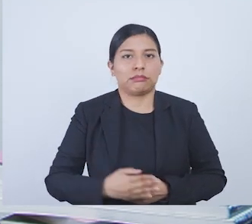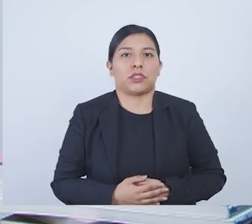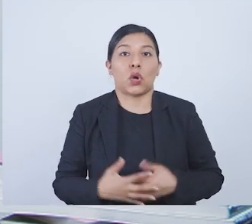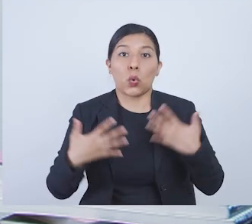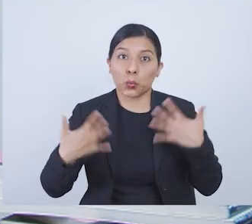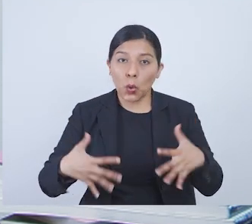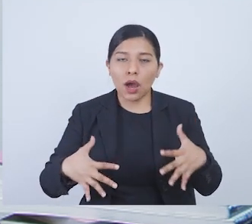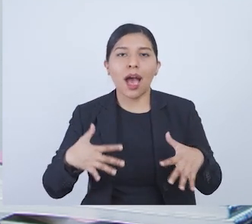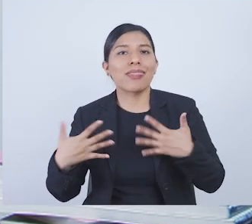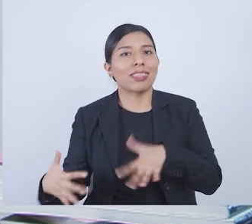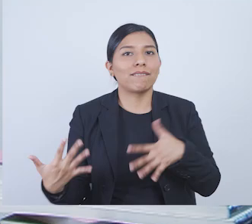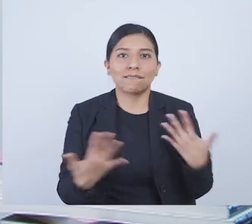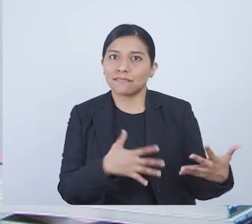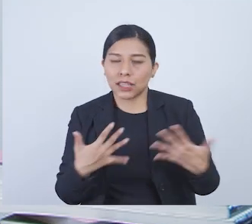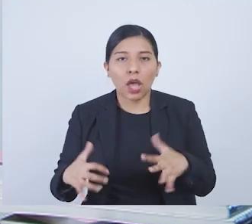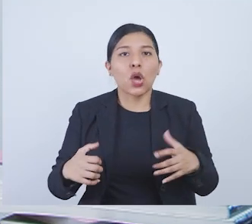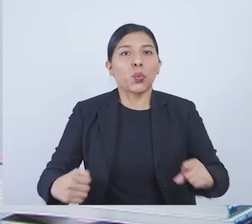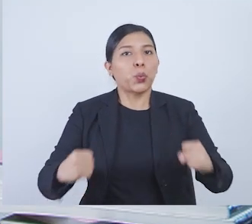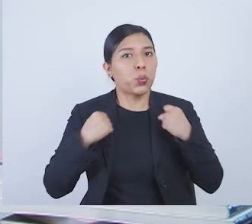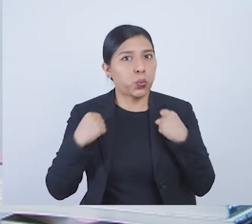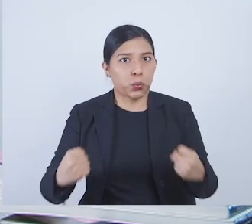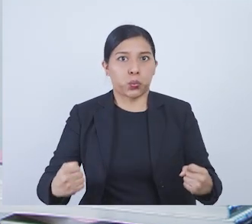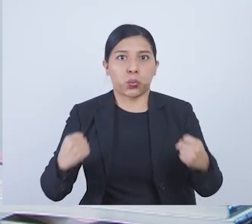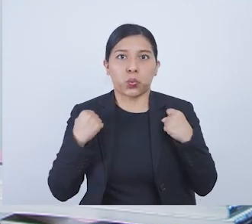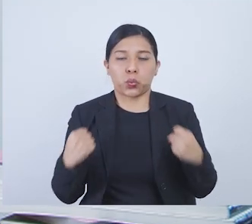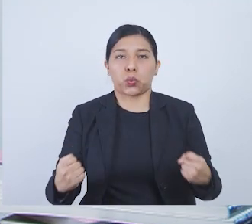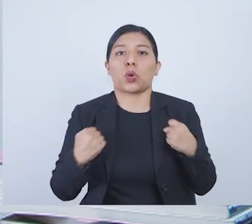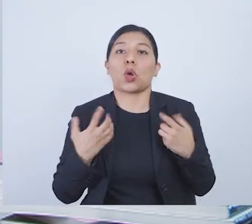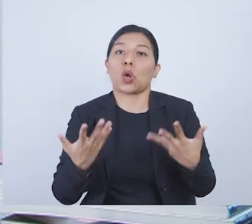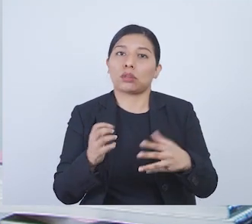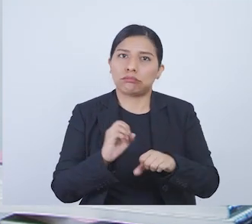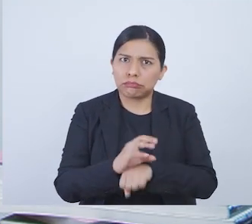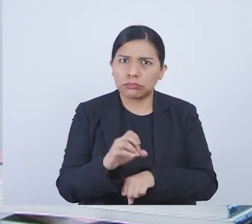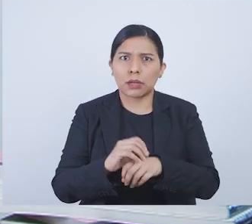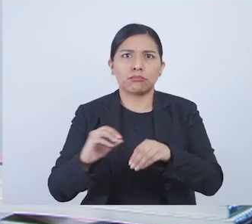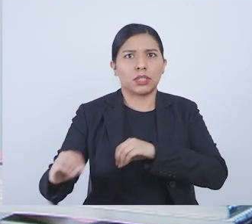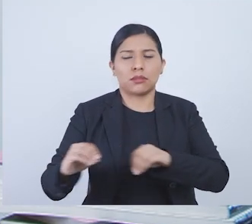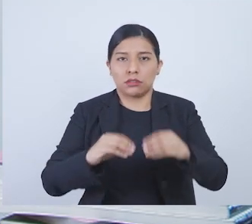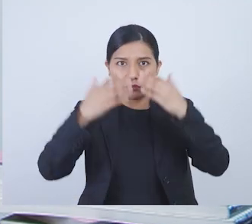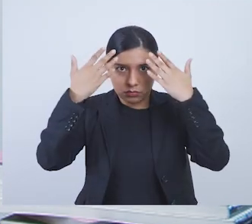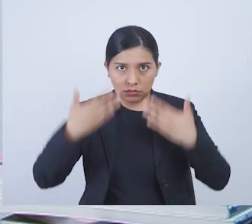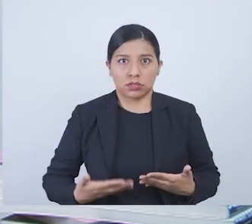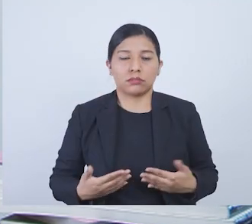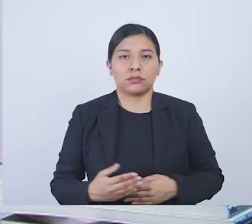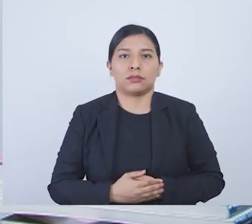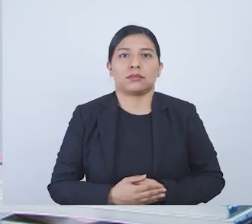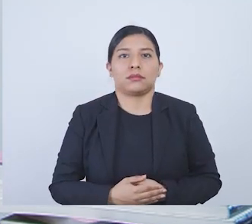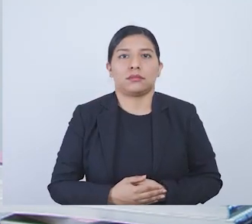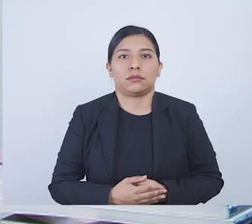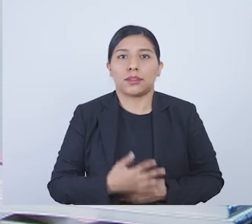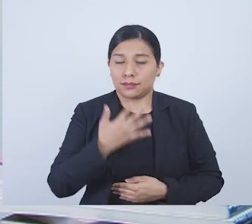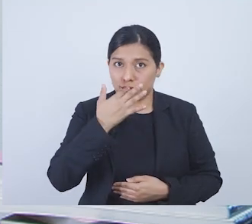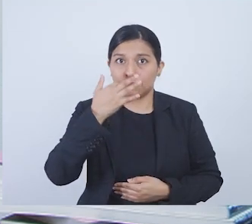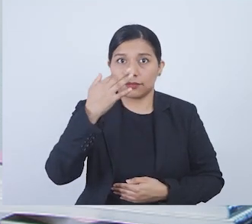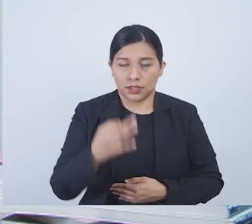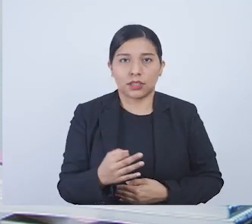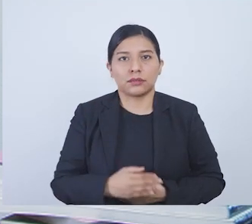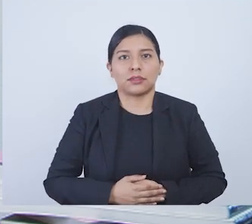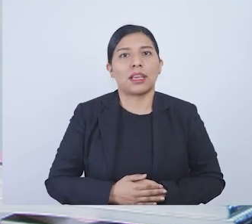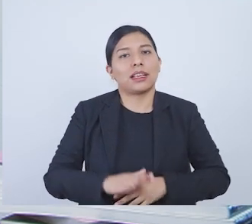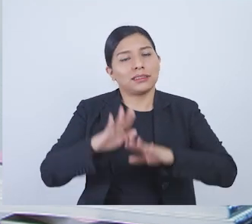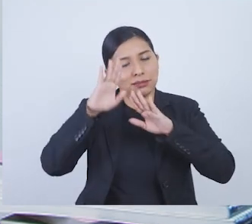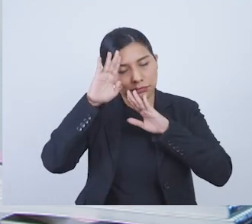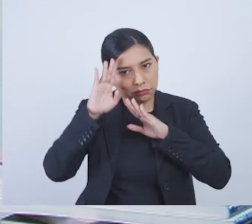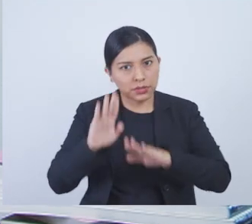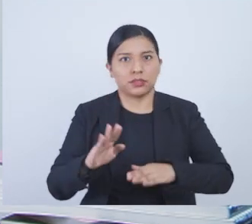la actividad, el ejercicio o la orientación en el movimiento que se va a tener realmente respete los